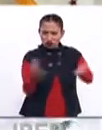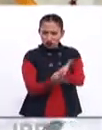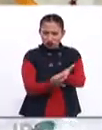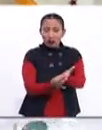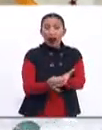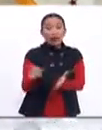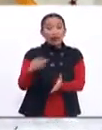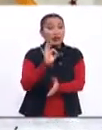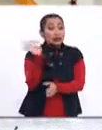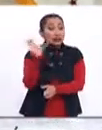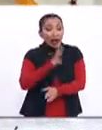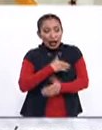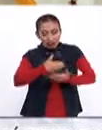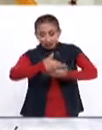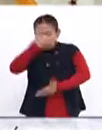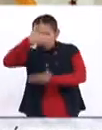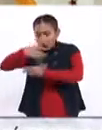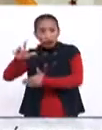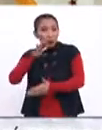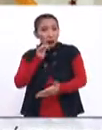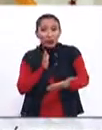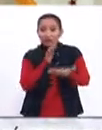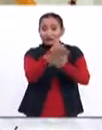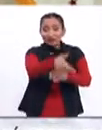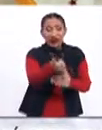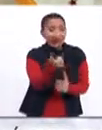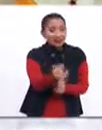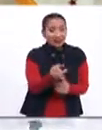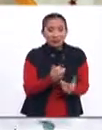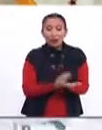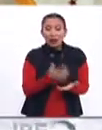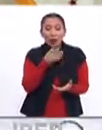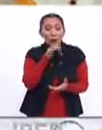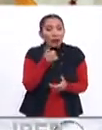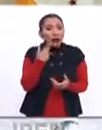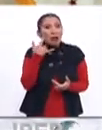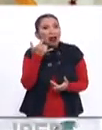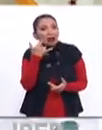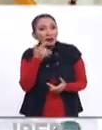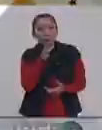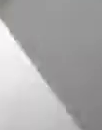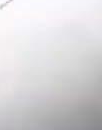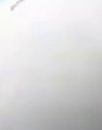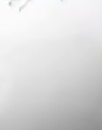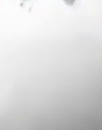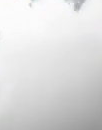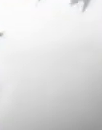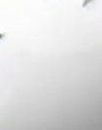concreto, si tuviéramos una barrera, ellos no podrían hacer ese tránsito, ni siquiera de intentarlo.